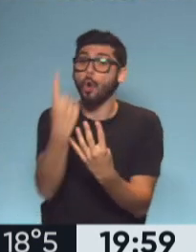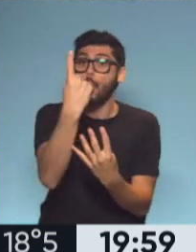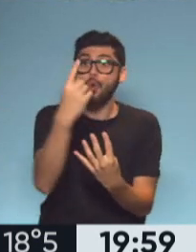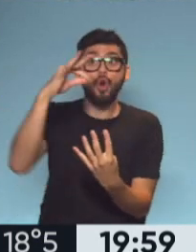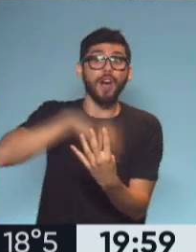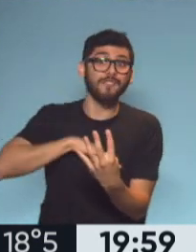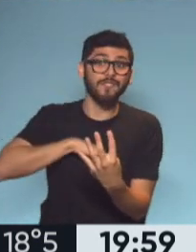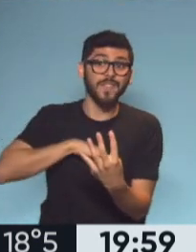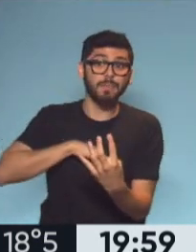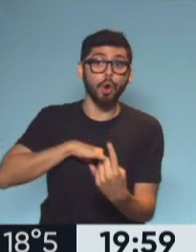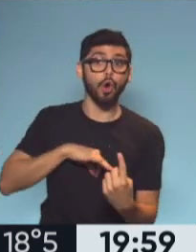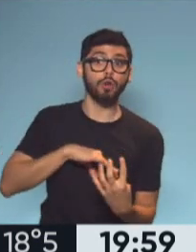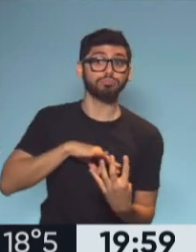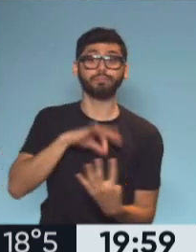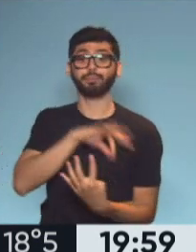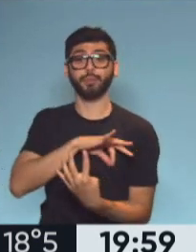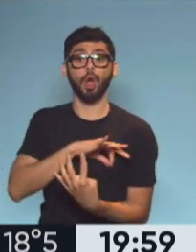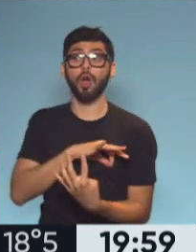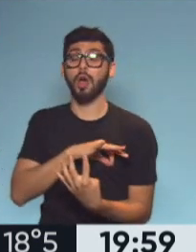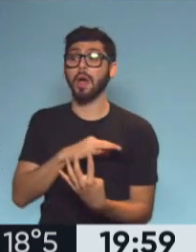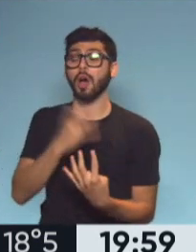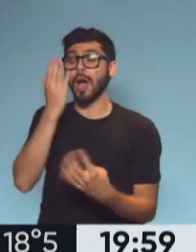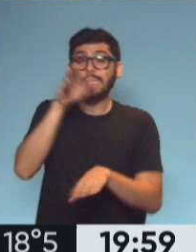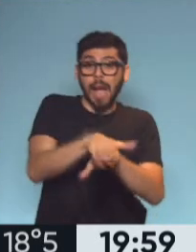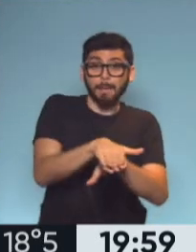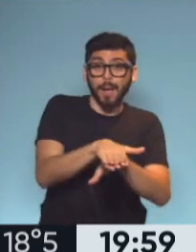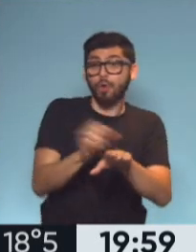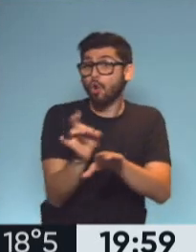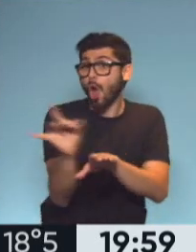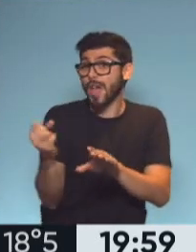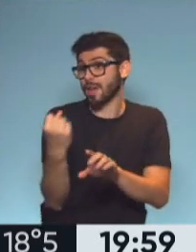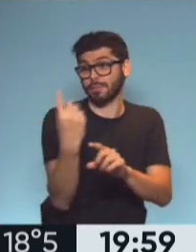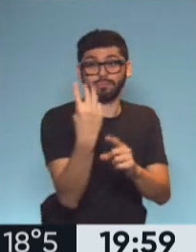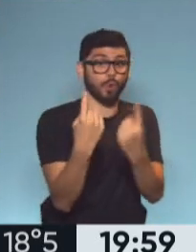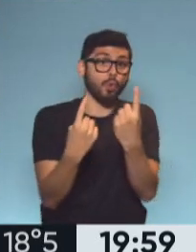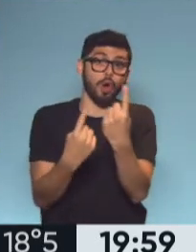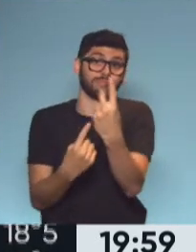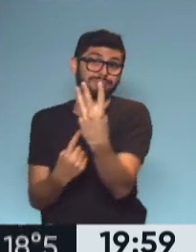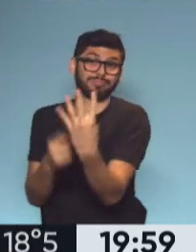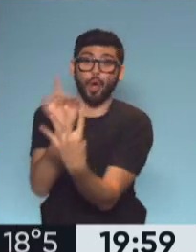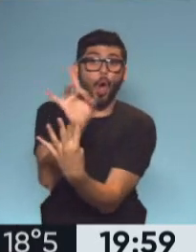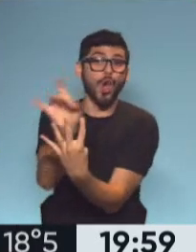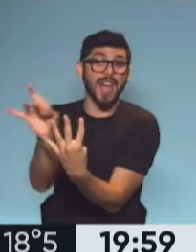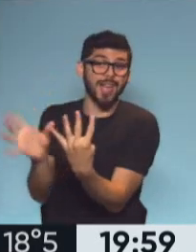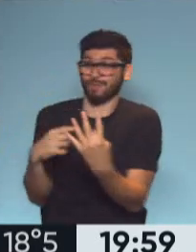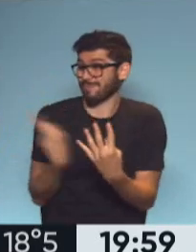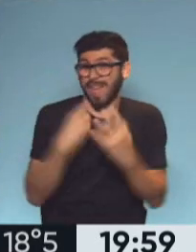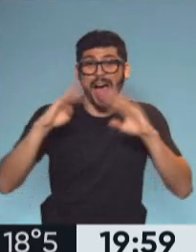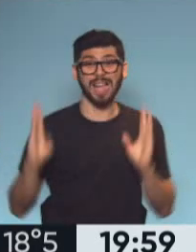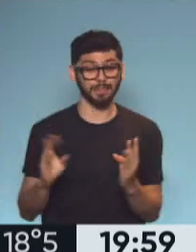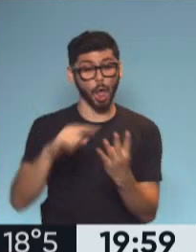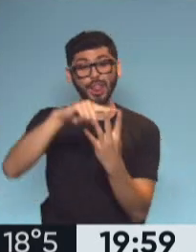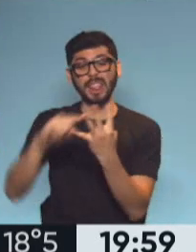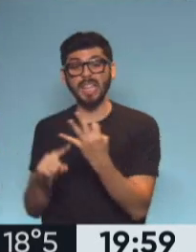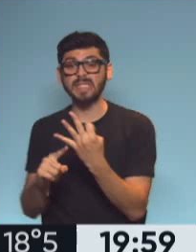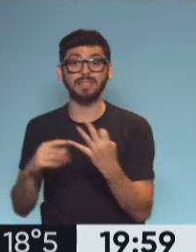En la cama. ¿Sí? ¿A cuánto contagia? A los 4 que están alrededor. ¿Cuál es el problema? Los otros 3 que son sin